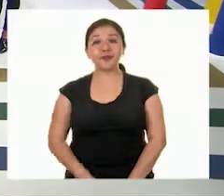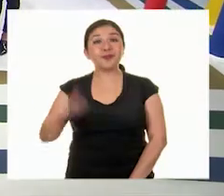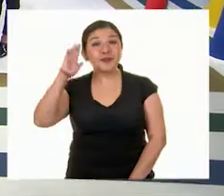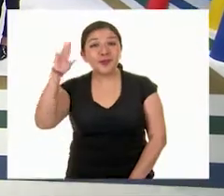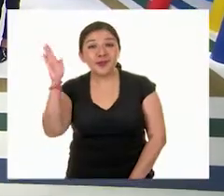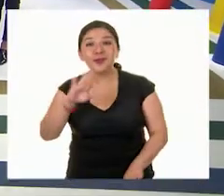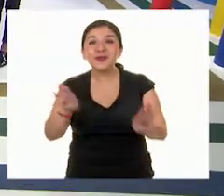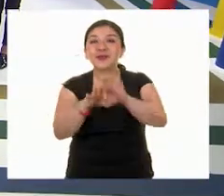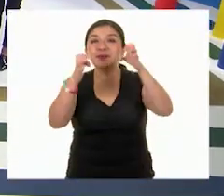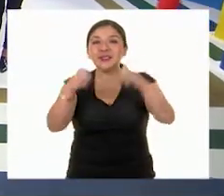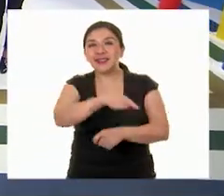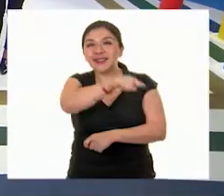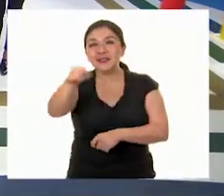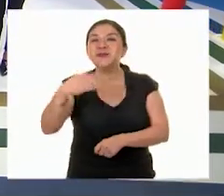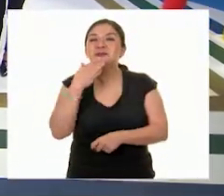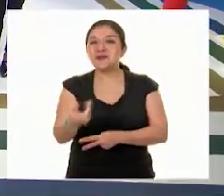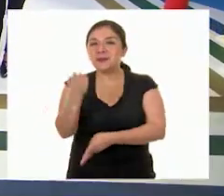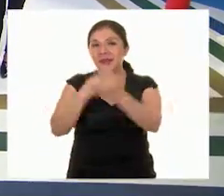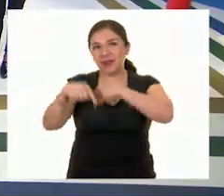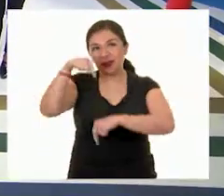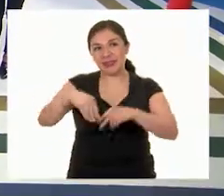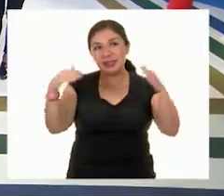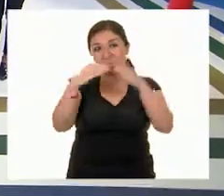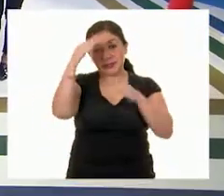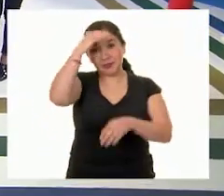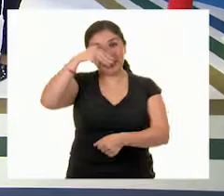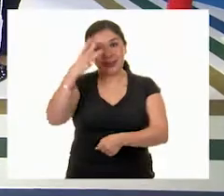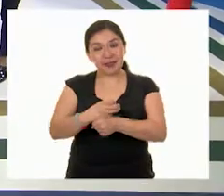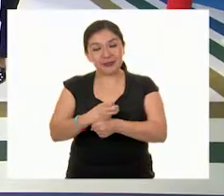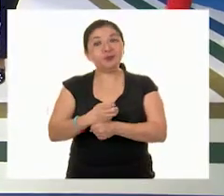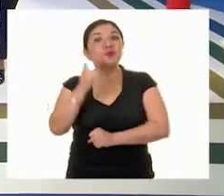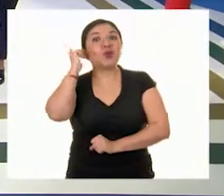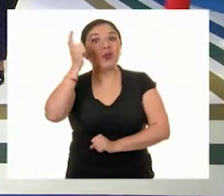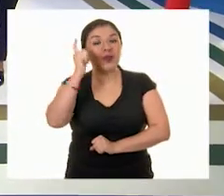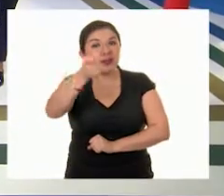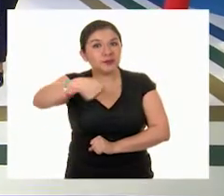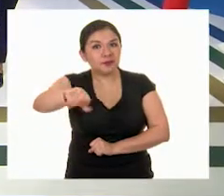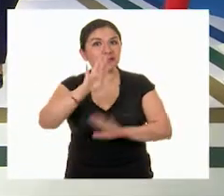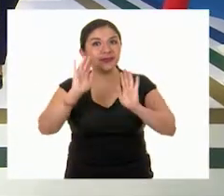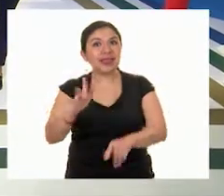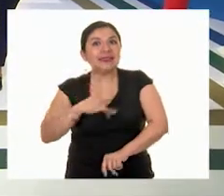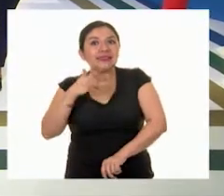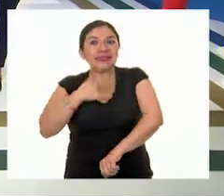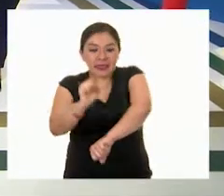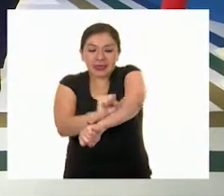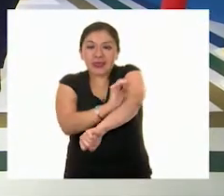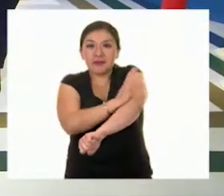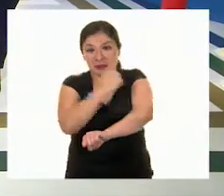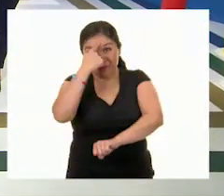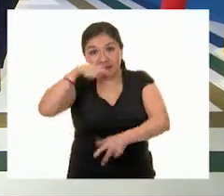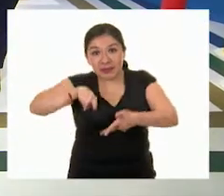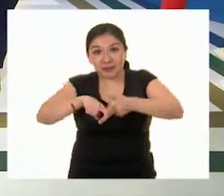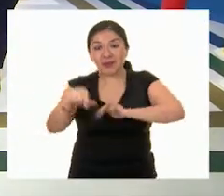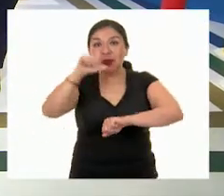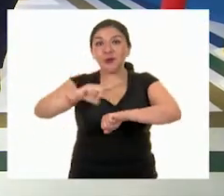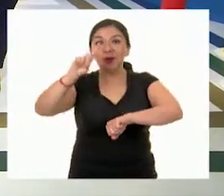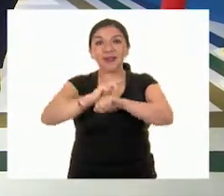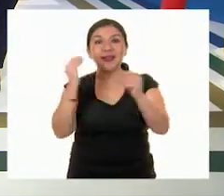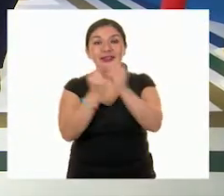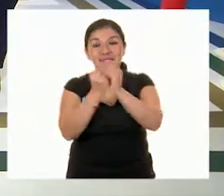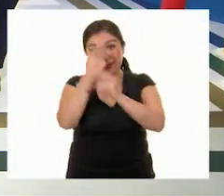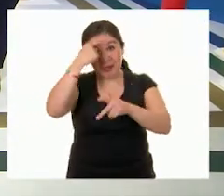¿cómo están? Bienvenidas y bienvenidos a Aprende en Casa 3. Espero que ya estén emocionadísimos por comenzar con esta sesión